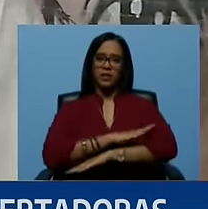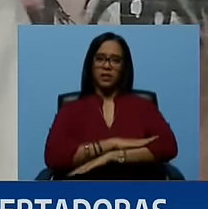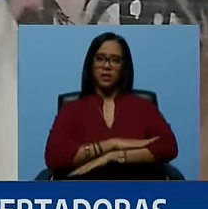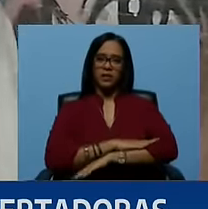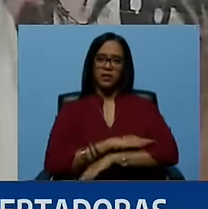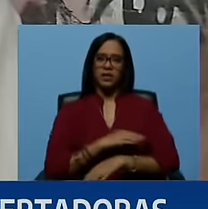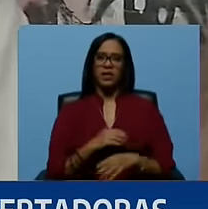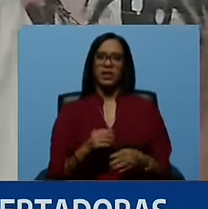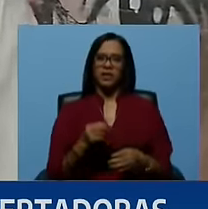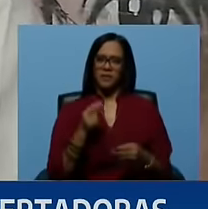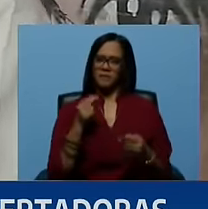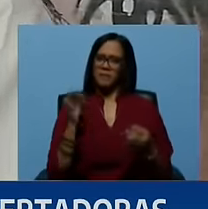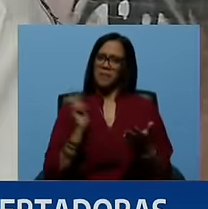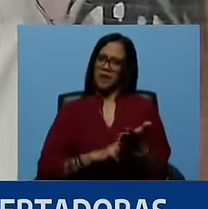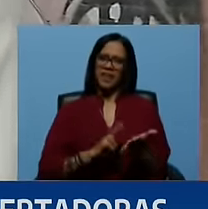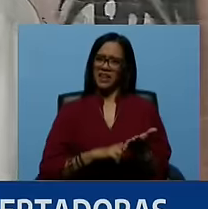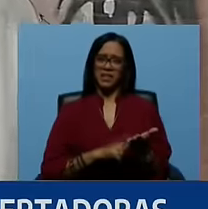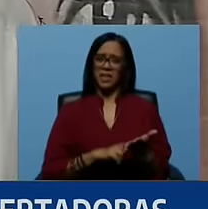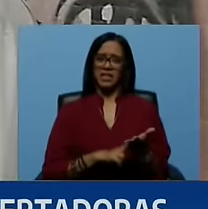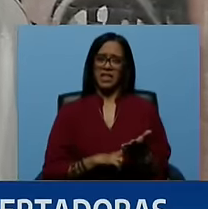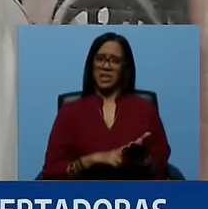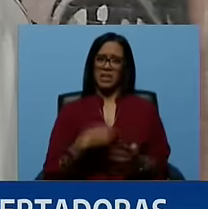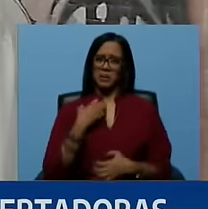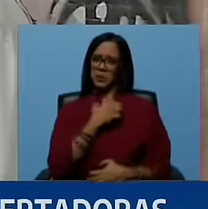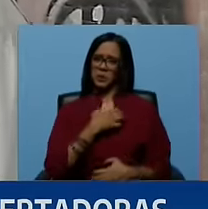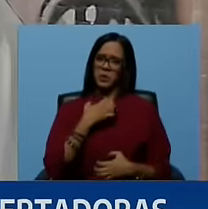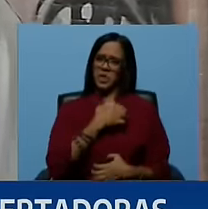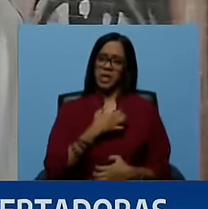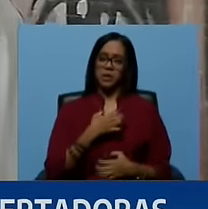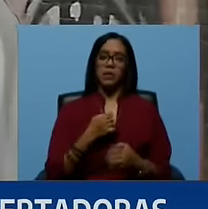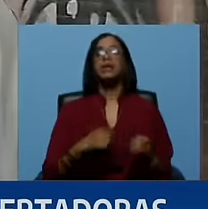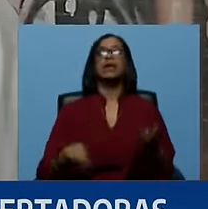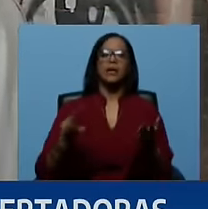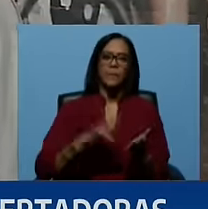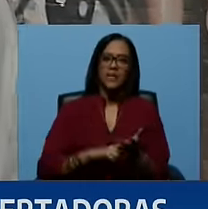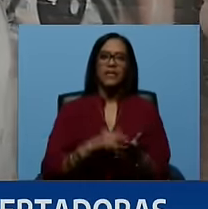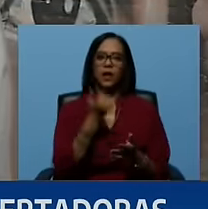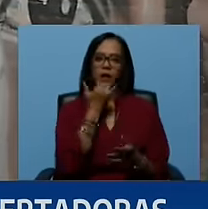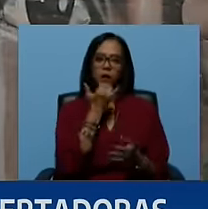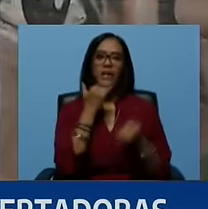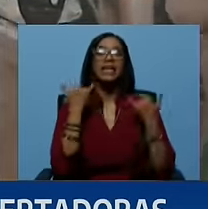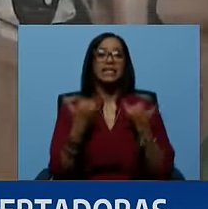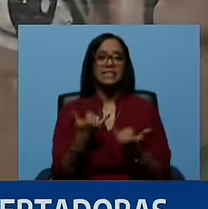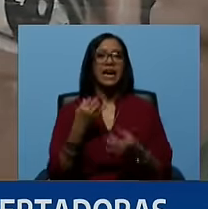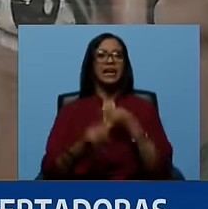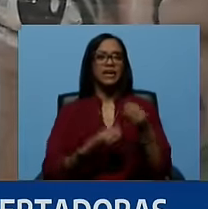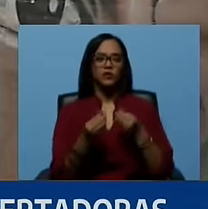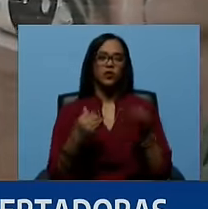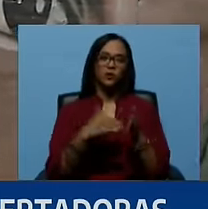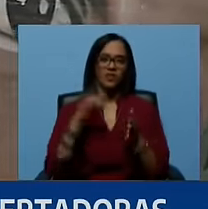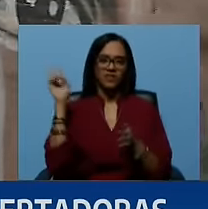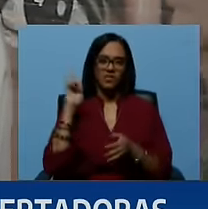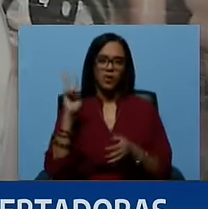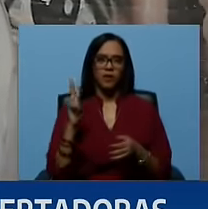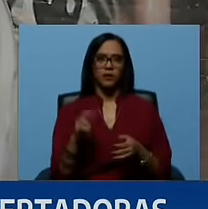hostil que repite los errores que ya han cometido contra